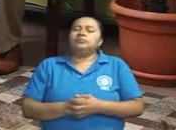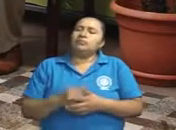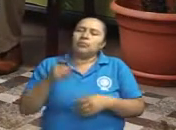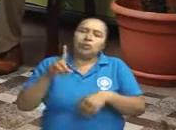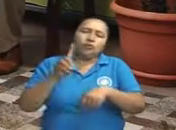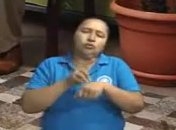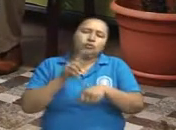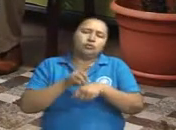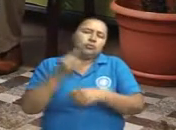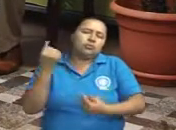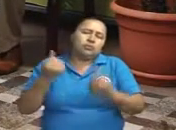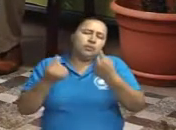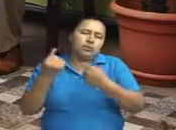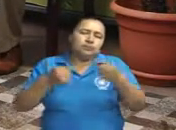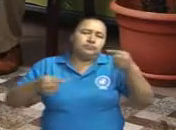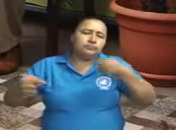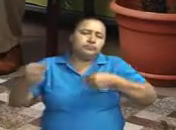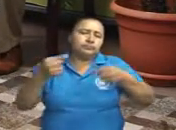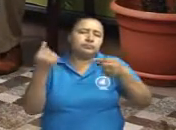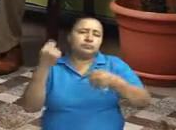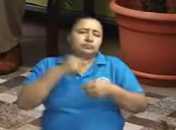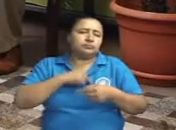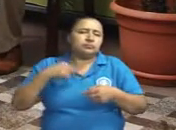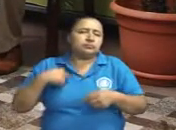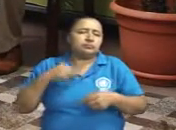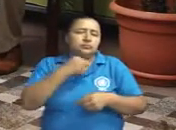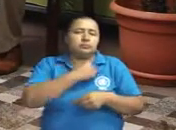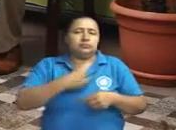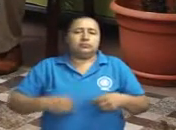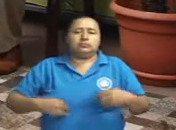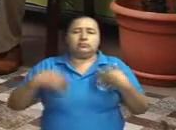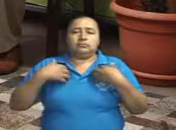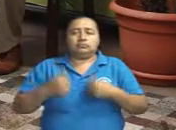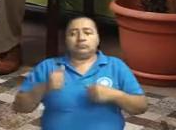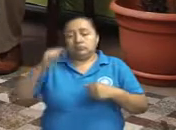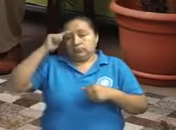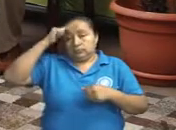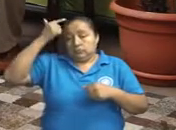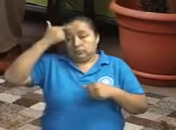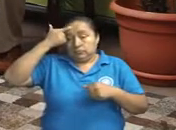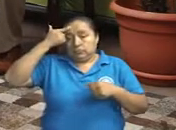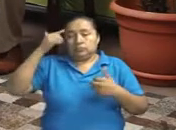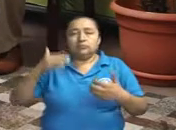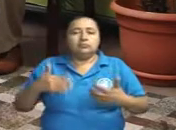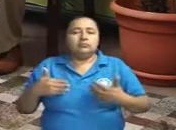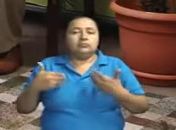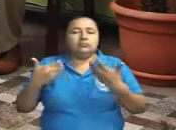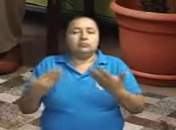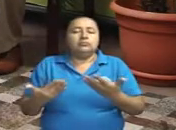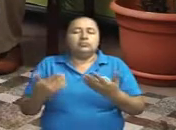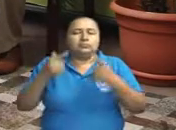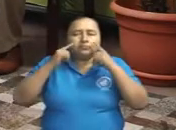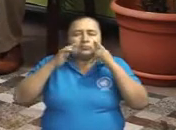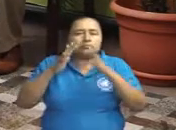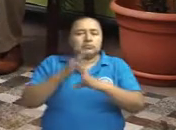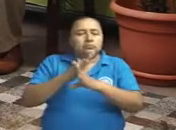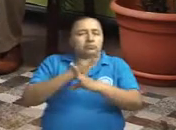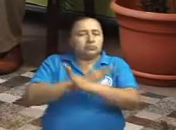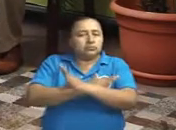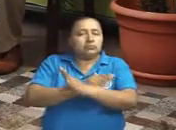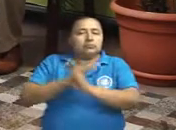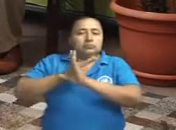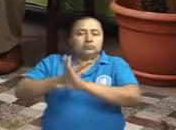esas estrategias que está impulsando el Ministerio de Salud, el gobierno, para prevenir el cáncer de